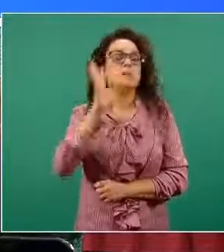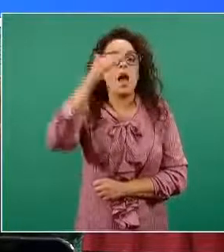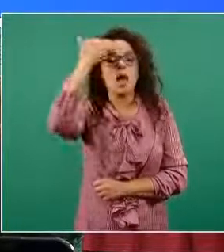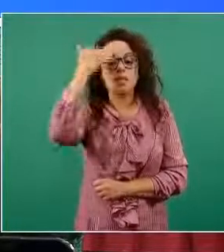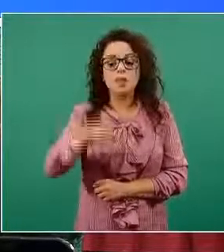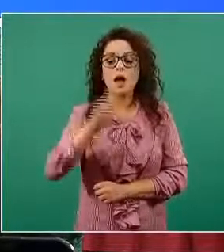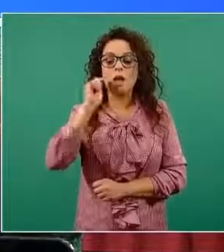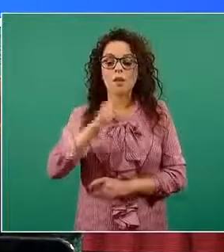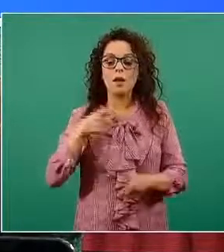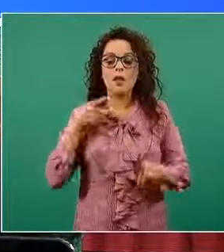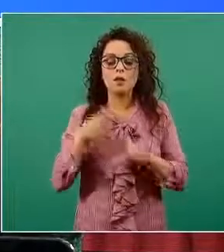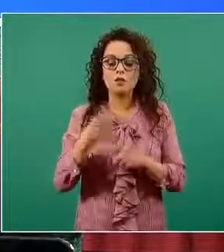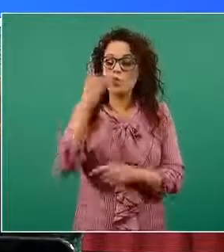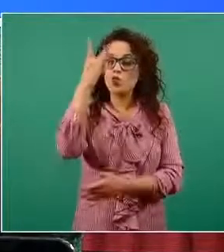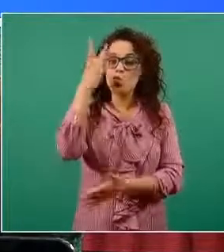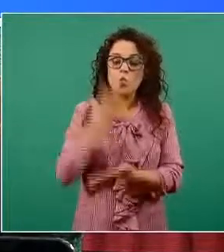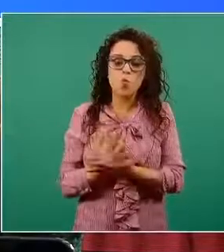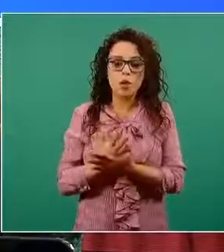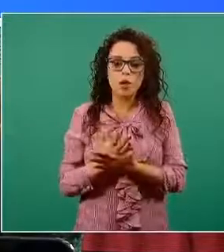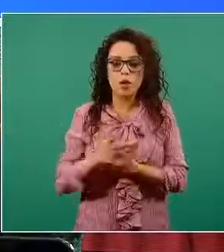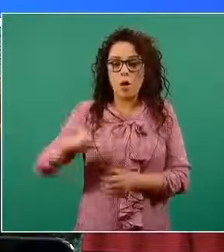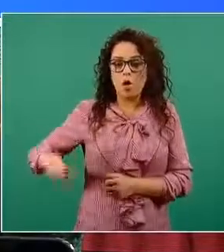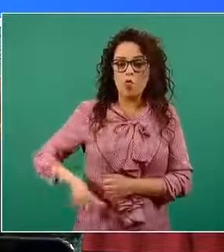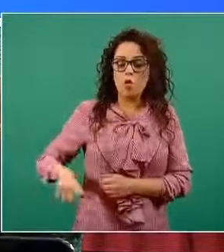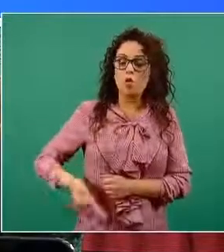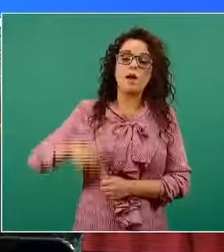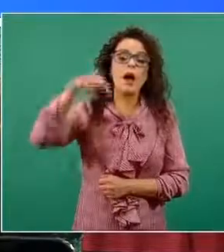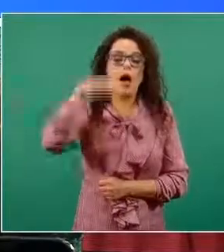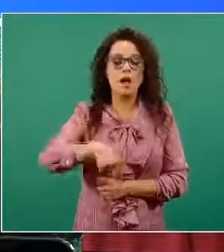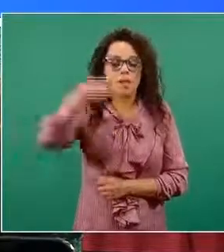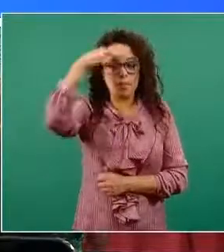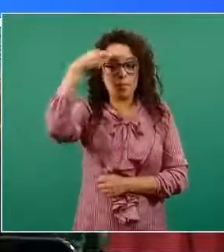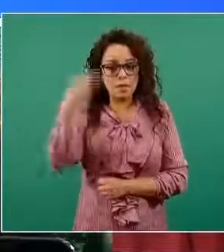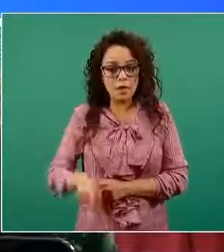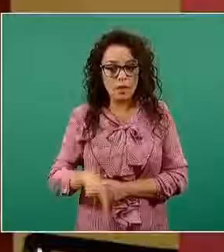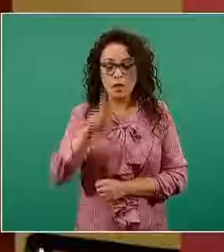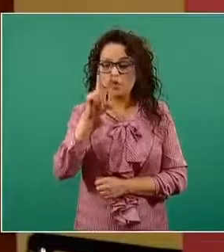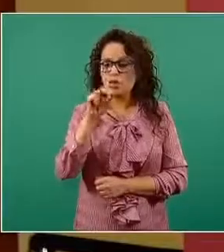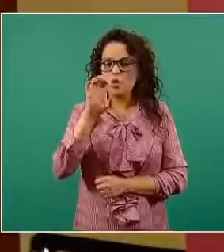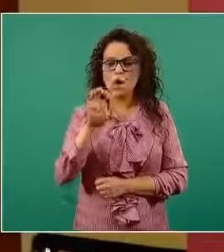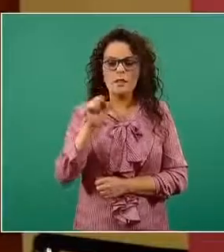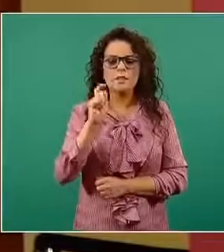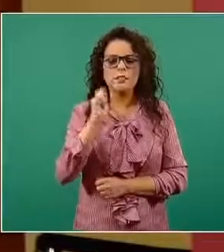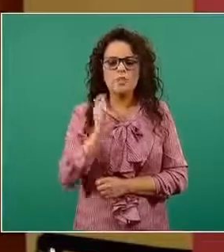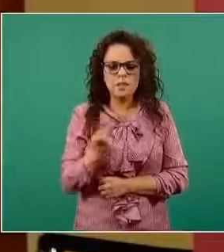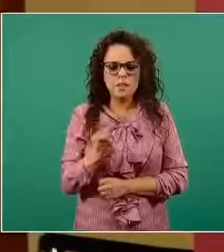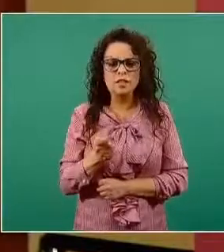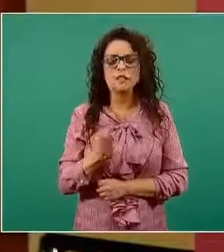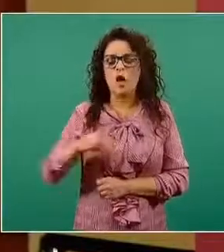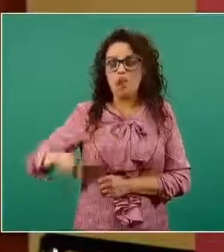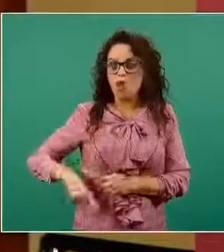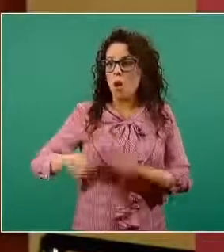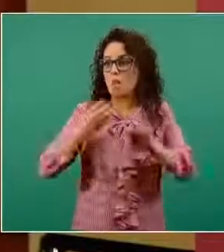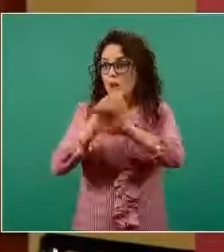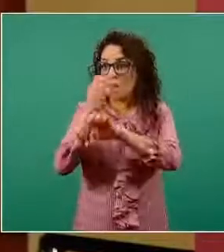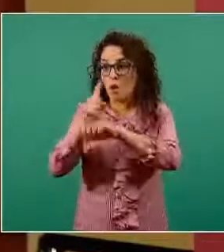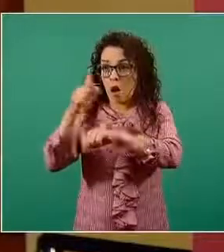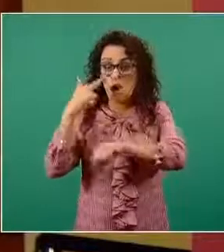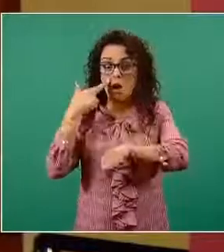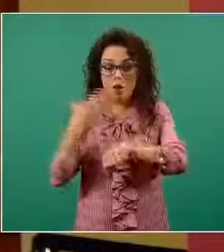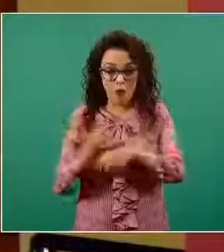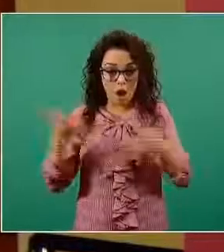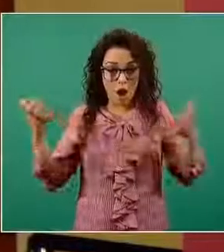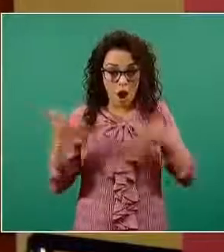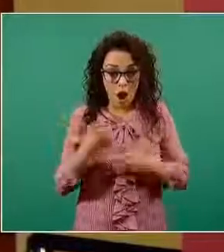que se trata de un programa único del Gobierno de México, que no es un programa que esté a cargo de los gobiernos estatales, ni a cargo